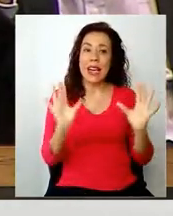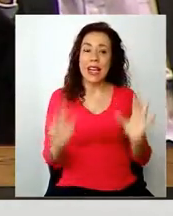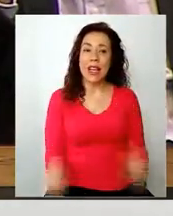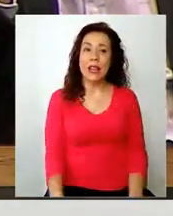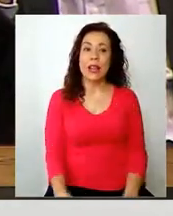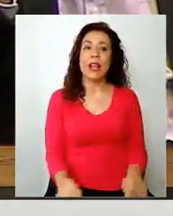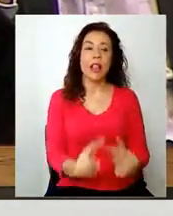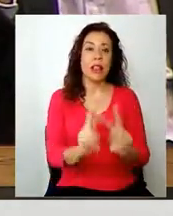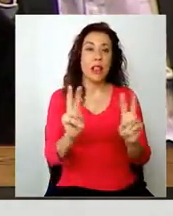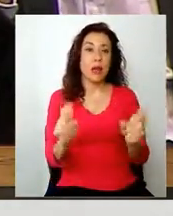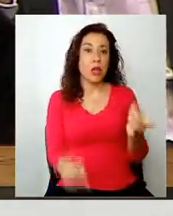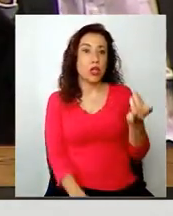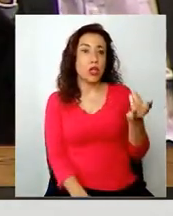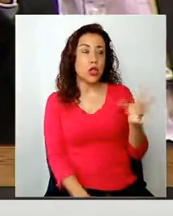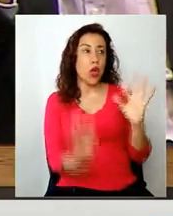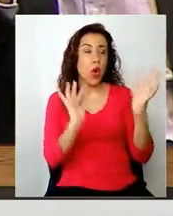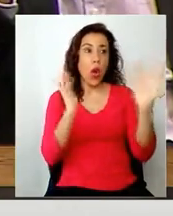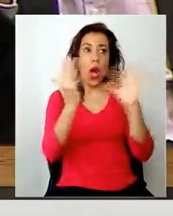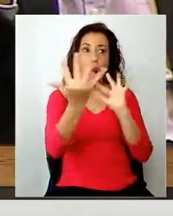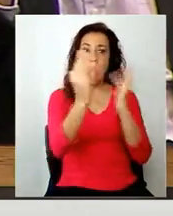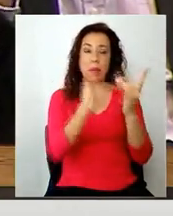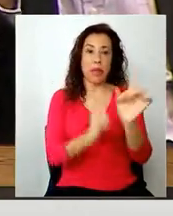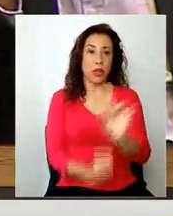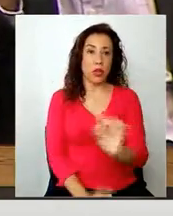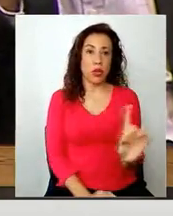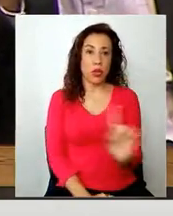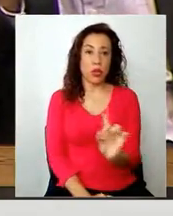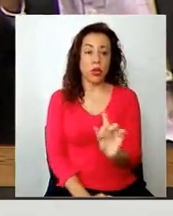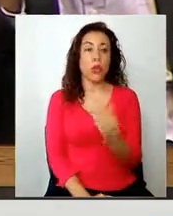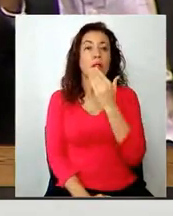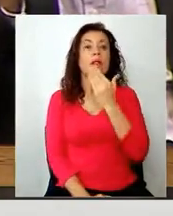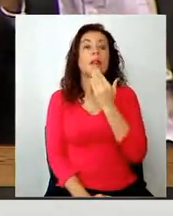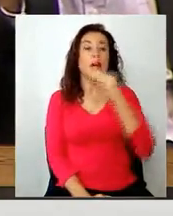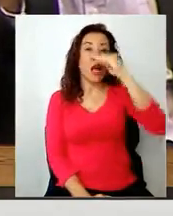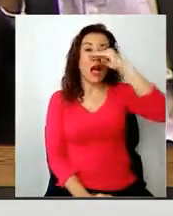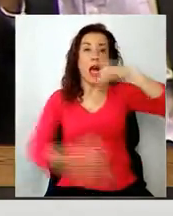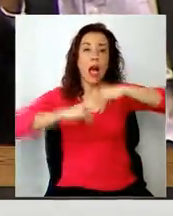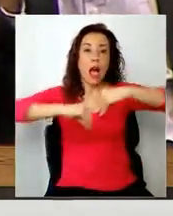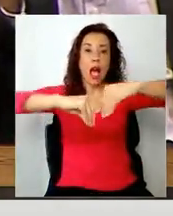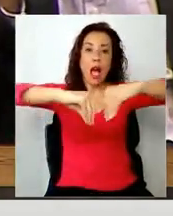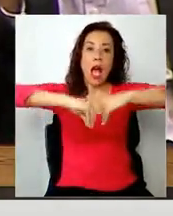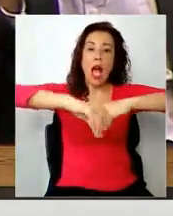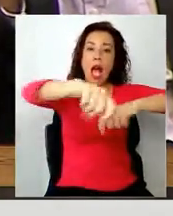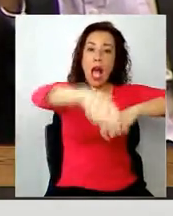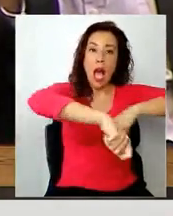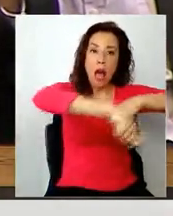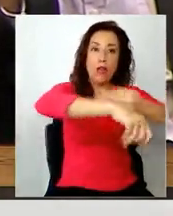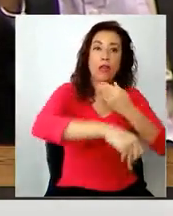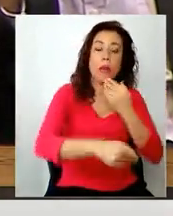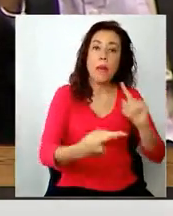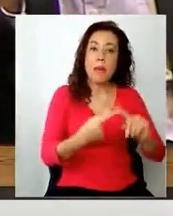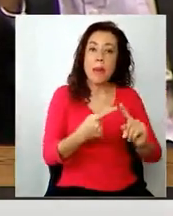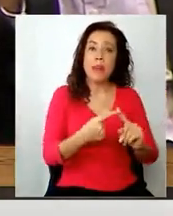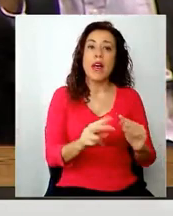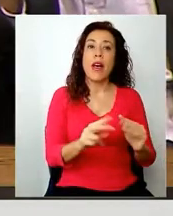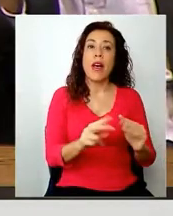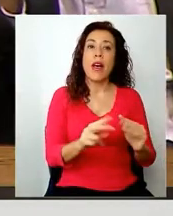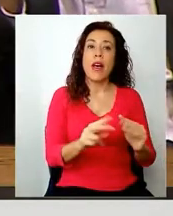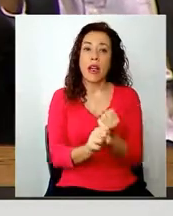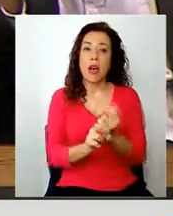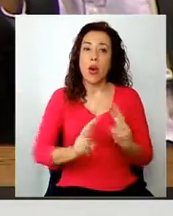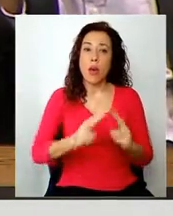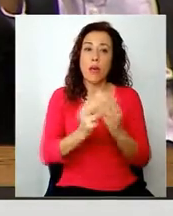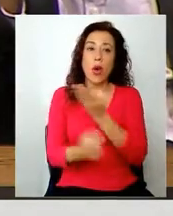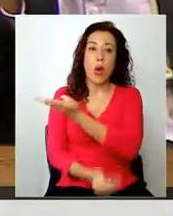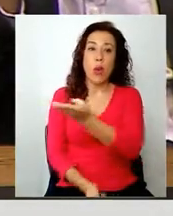de medio ambiente agricultura está muy presente vivienda y urbanismo ustedes mismos lo